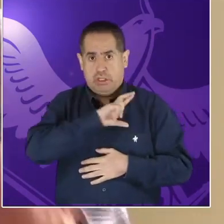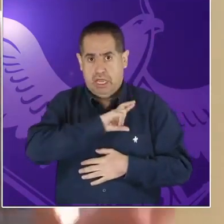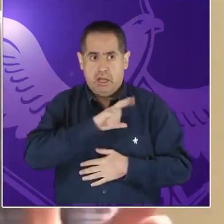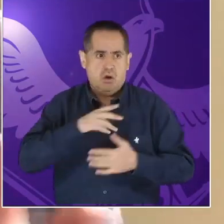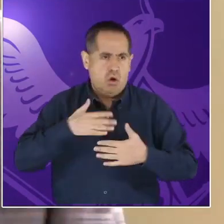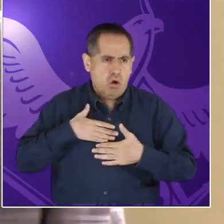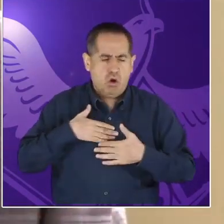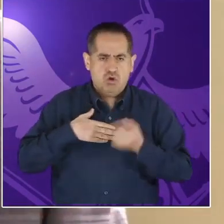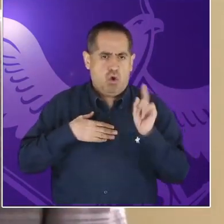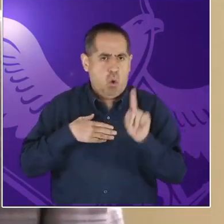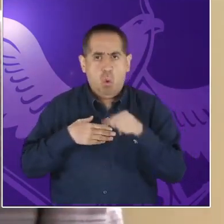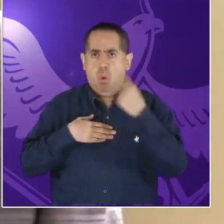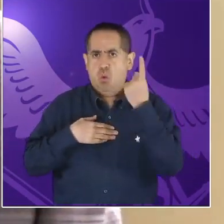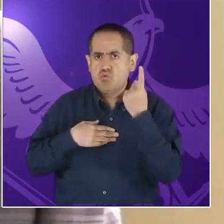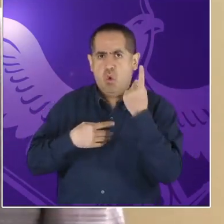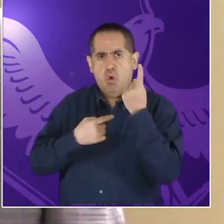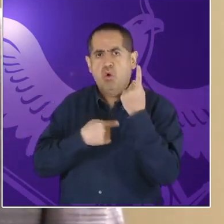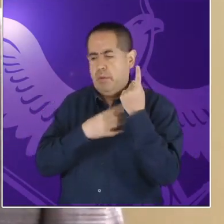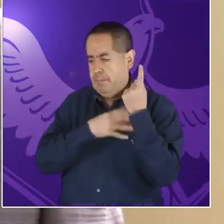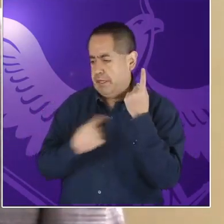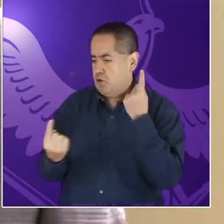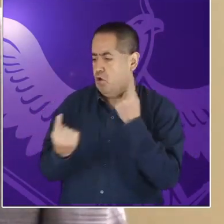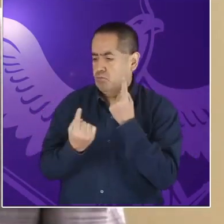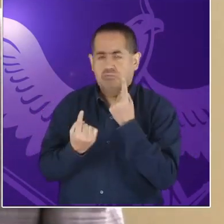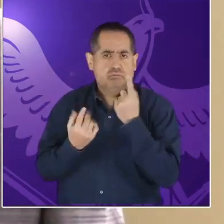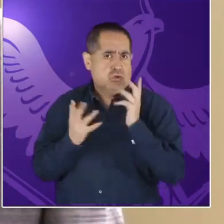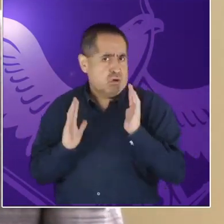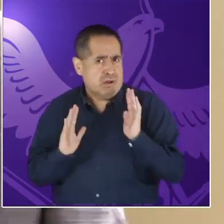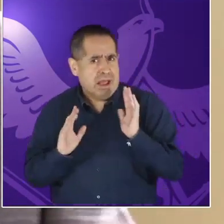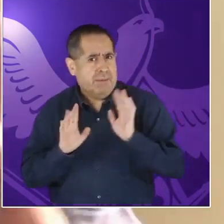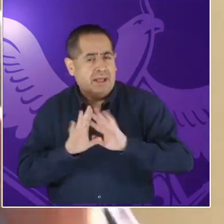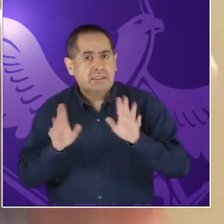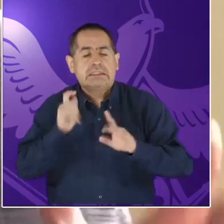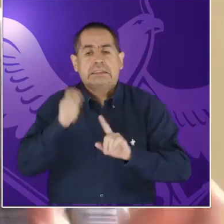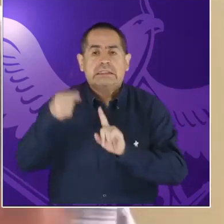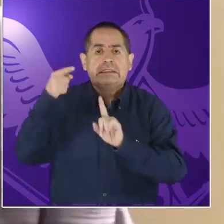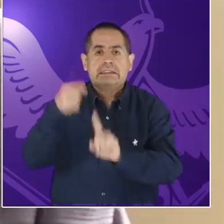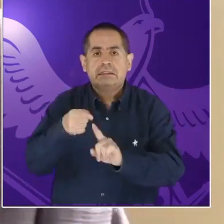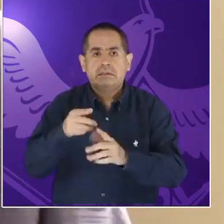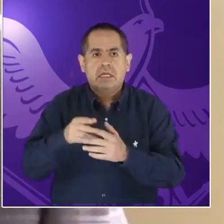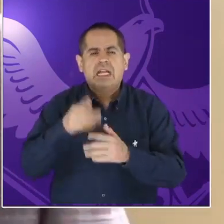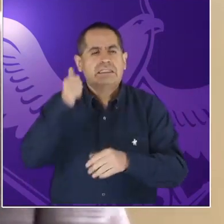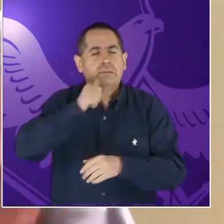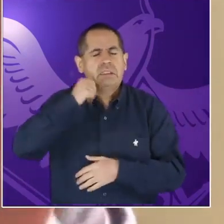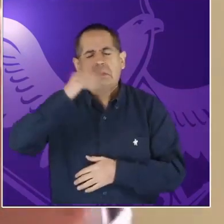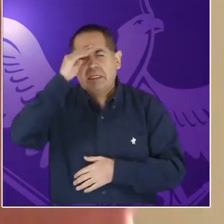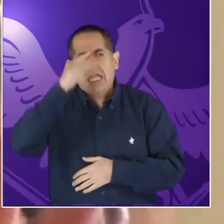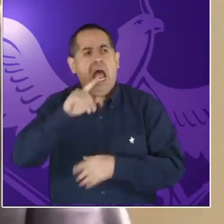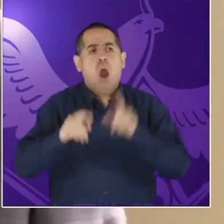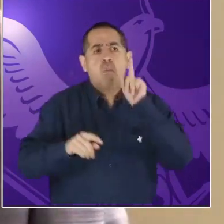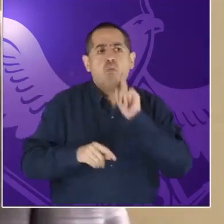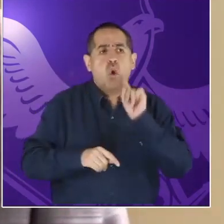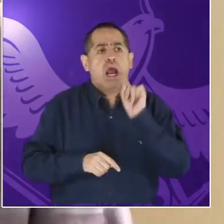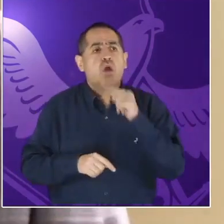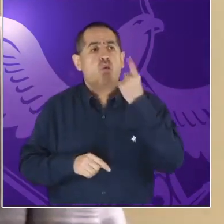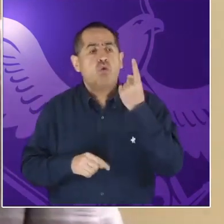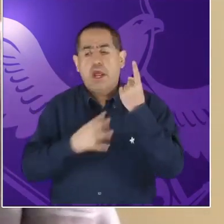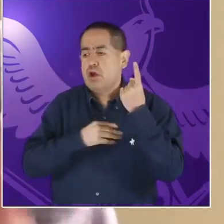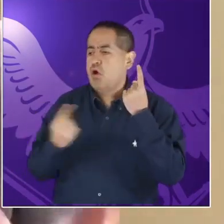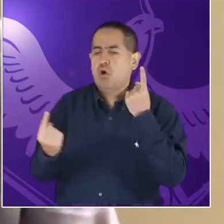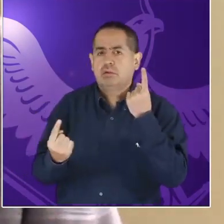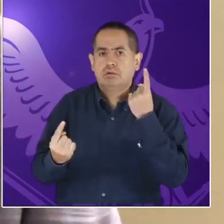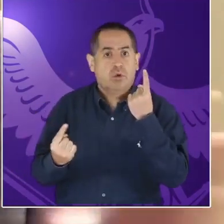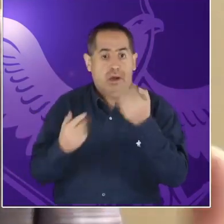padres solteros, familias monoparentales, pues se circunscribe más a las mujeres en ese